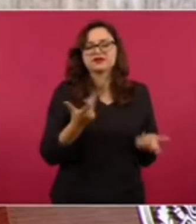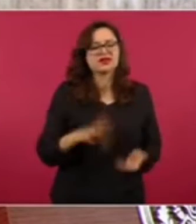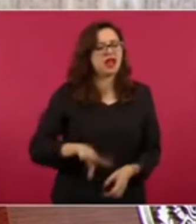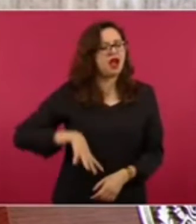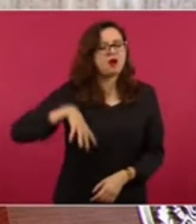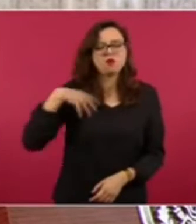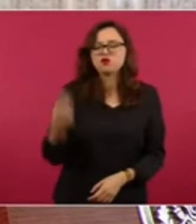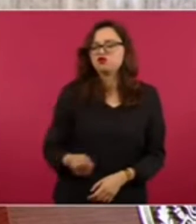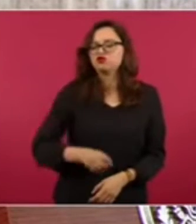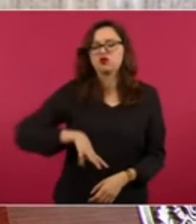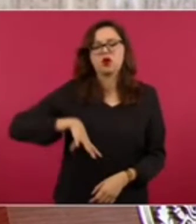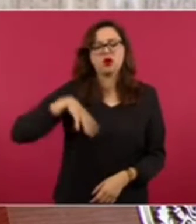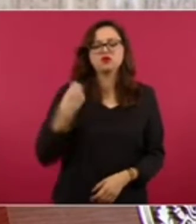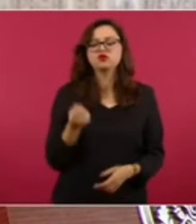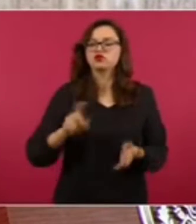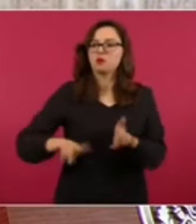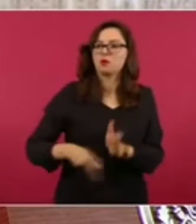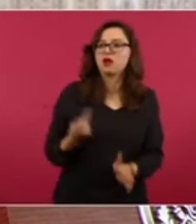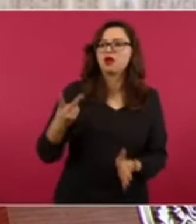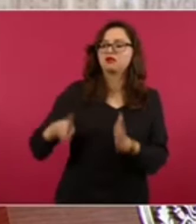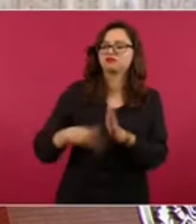vilipendiar a la gente,